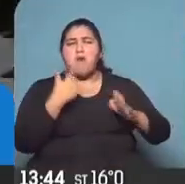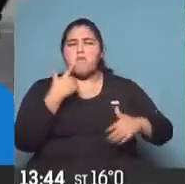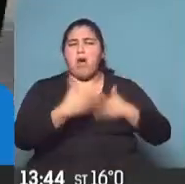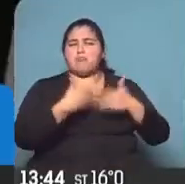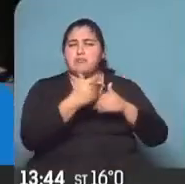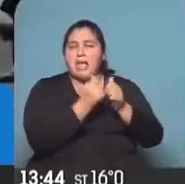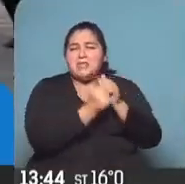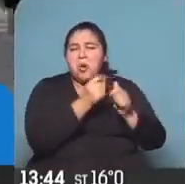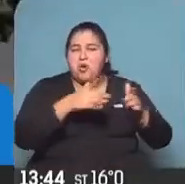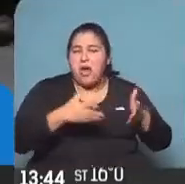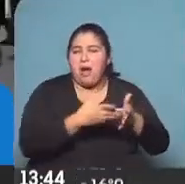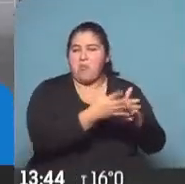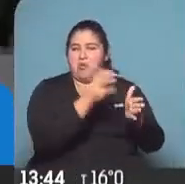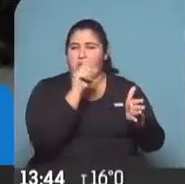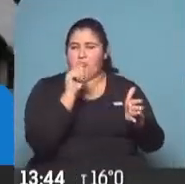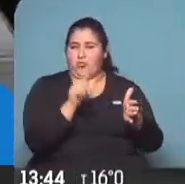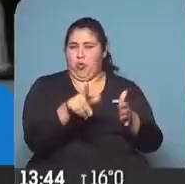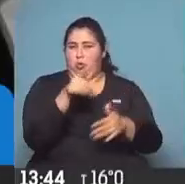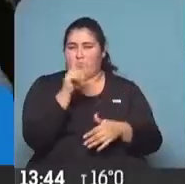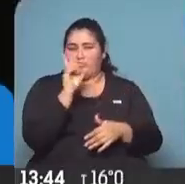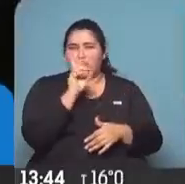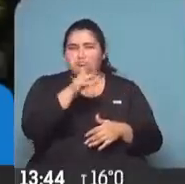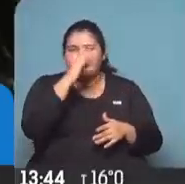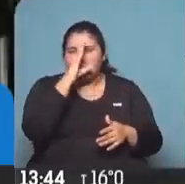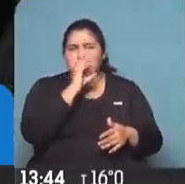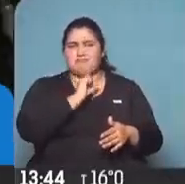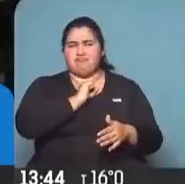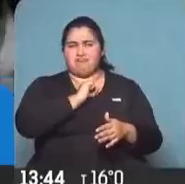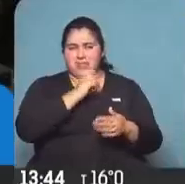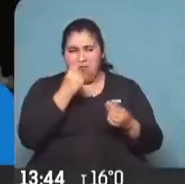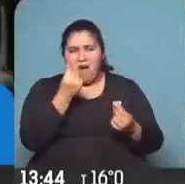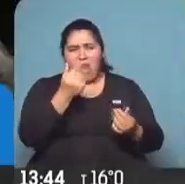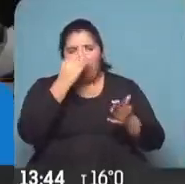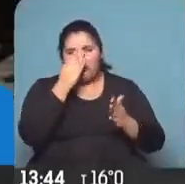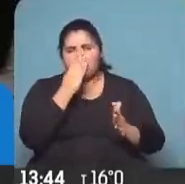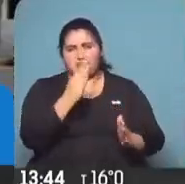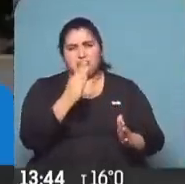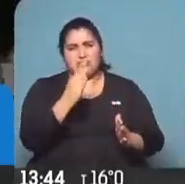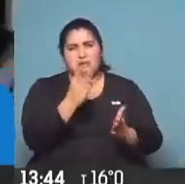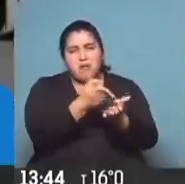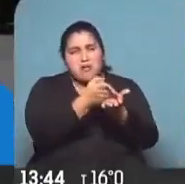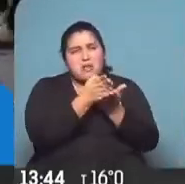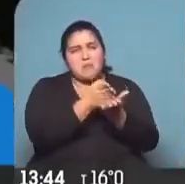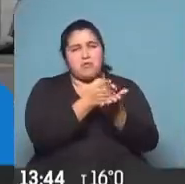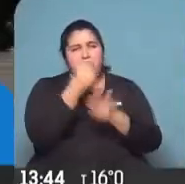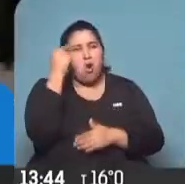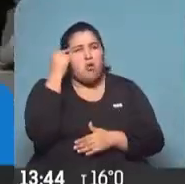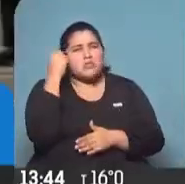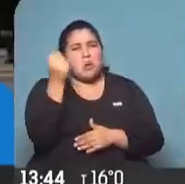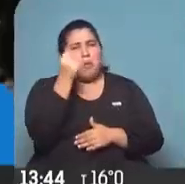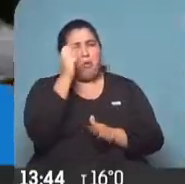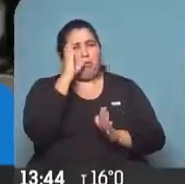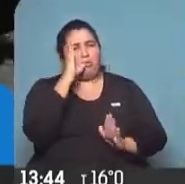del presente mirando hacia el futuro con valorio renunciamiento conscientes y su destino de